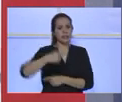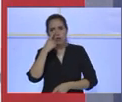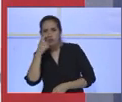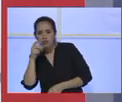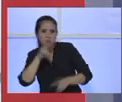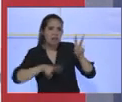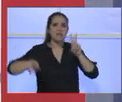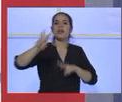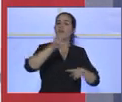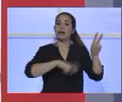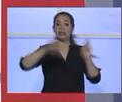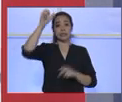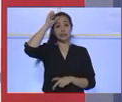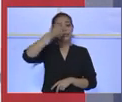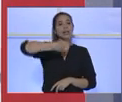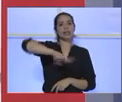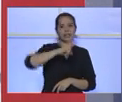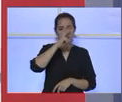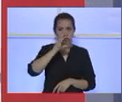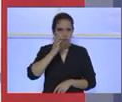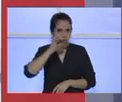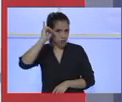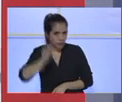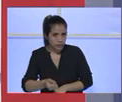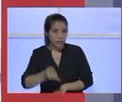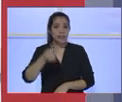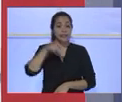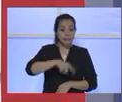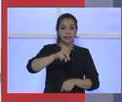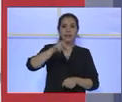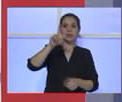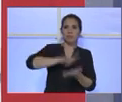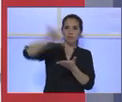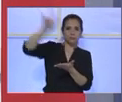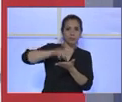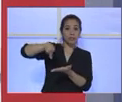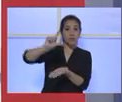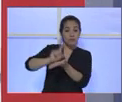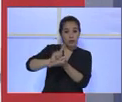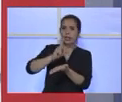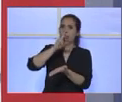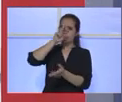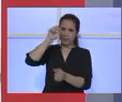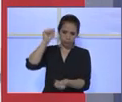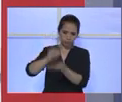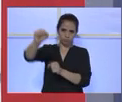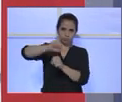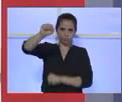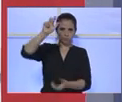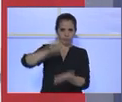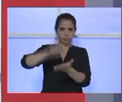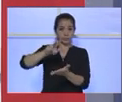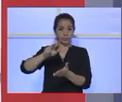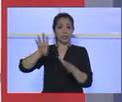que nosotros queremos que nuestros aeropuertos sean certificados a corto tiempo. Hemos hecho una suerte de alianza